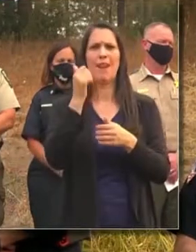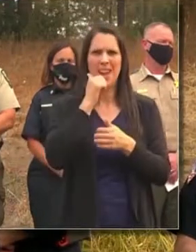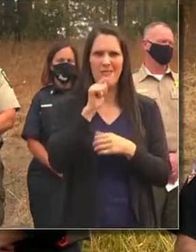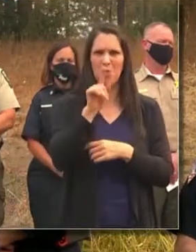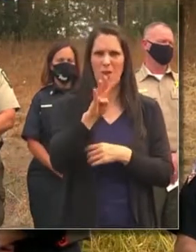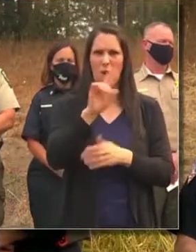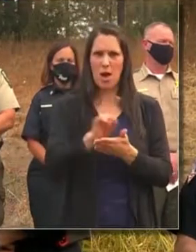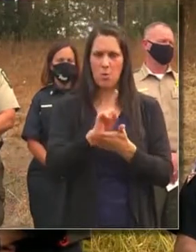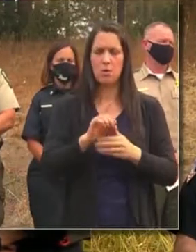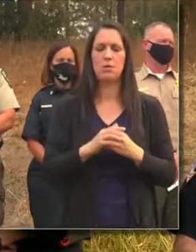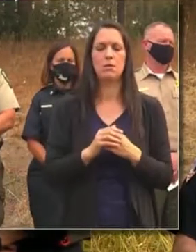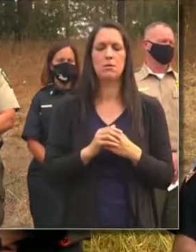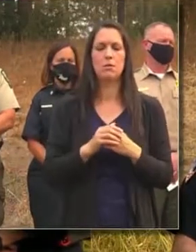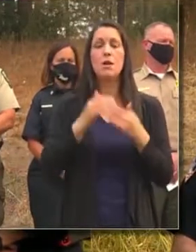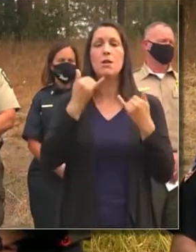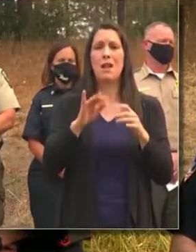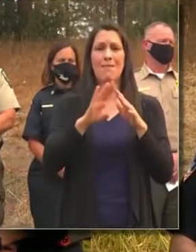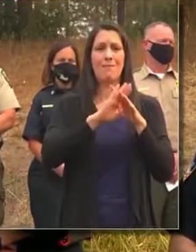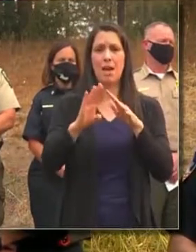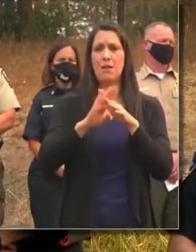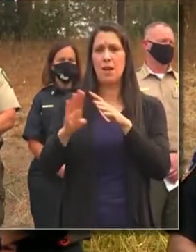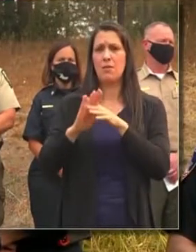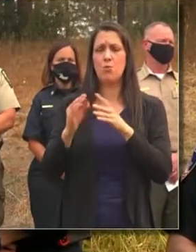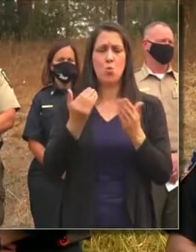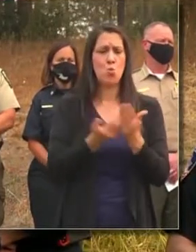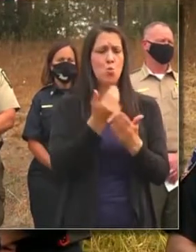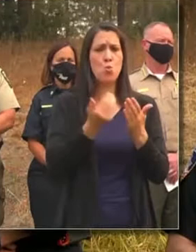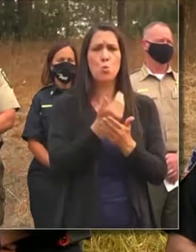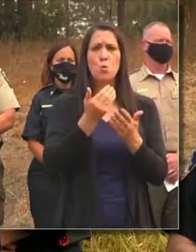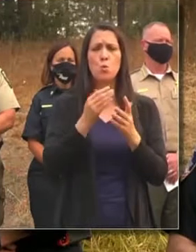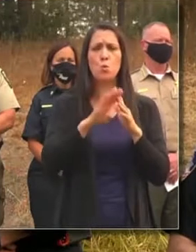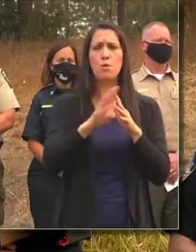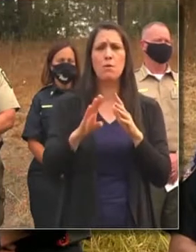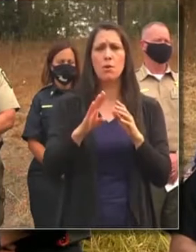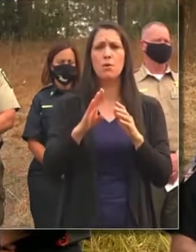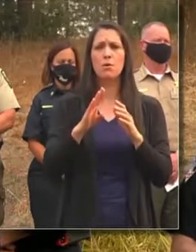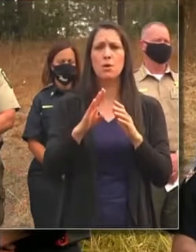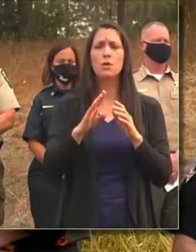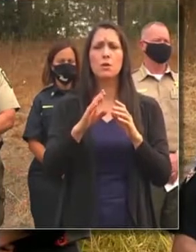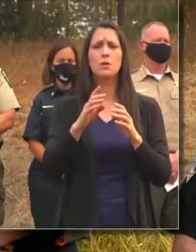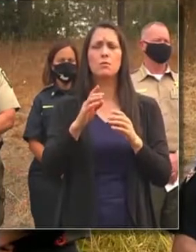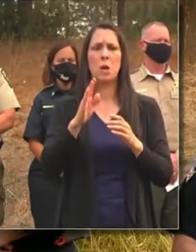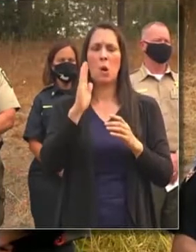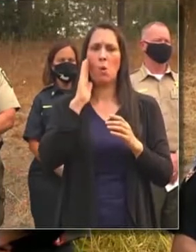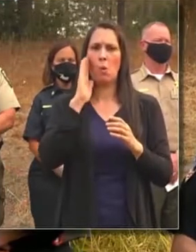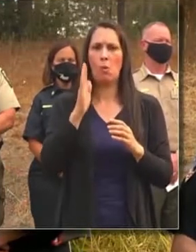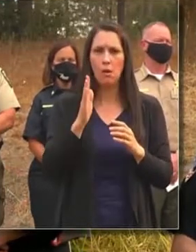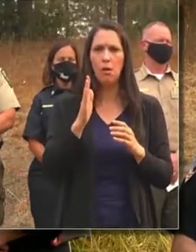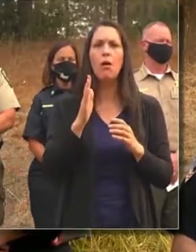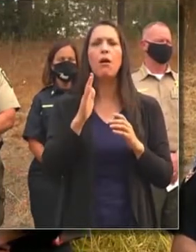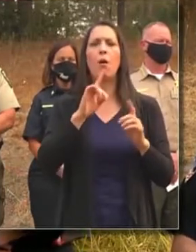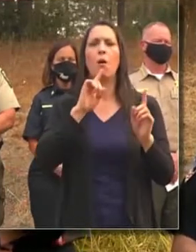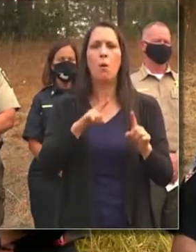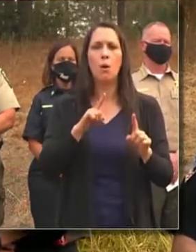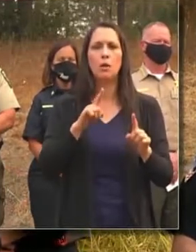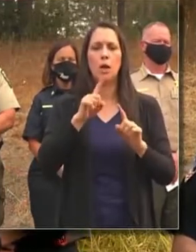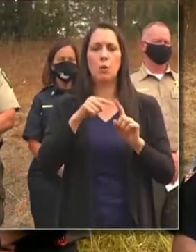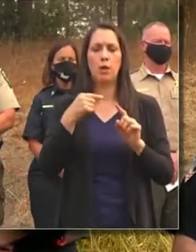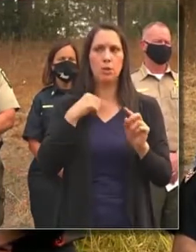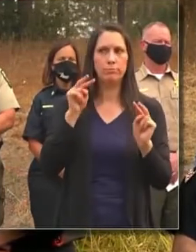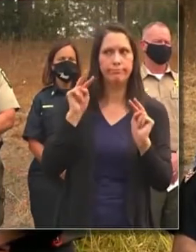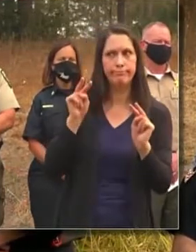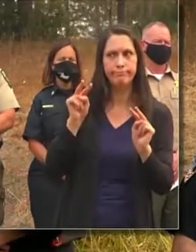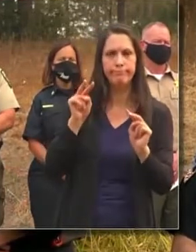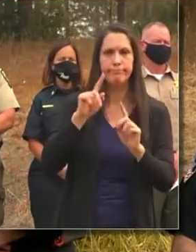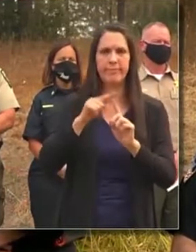evacuaciones no solamente continuamente pero nuevas zonas de evacuación que están siendo llamadas y serán llamadas